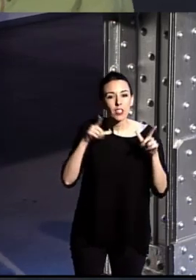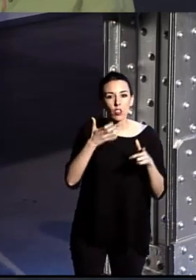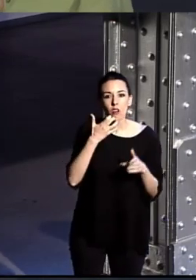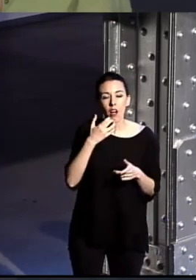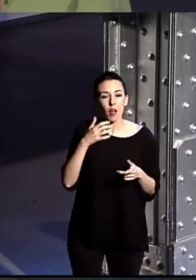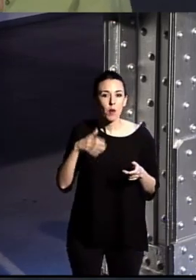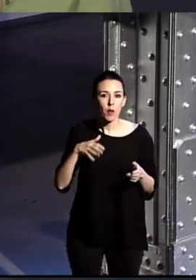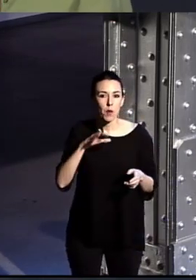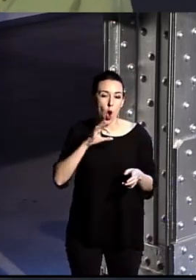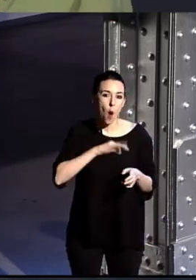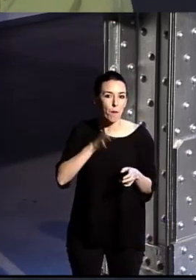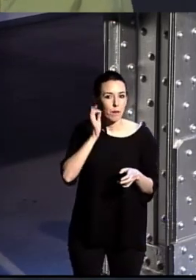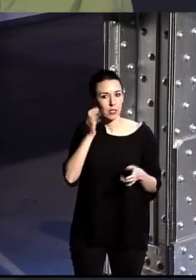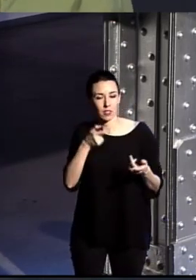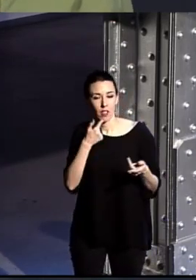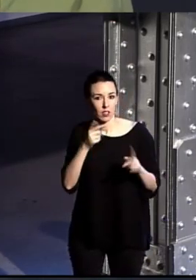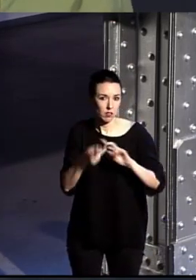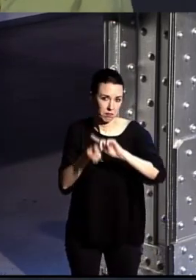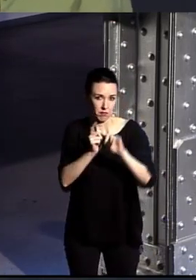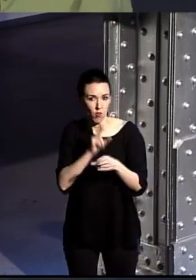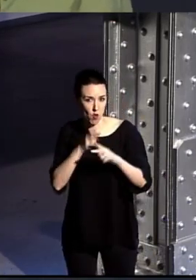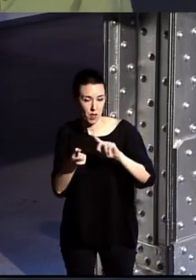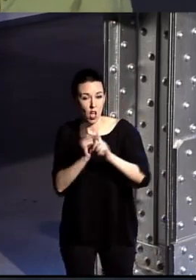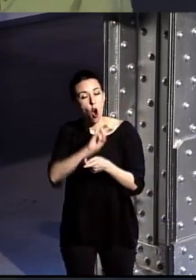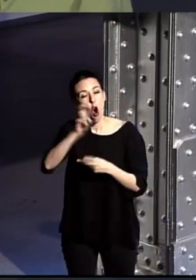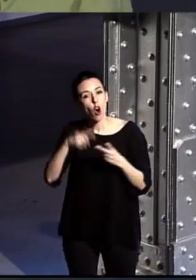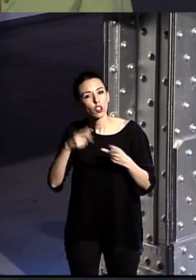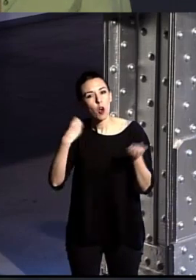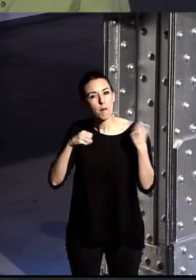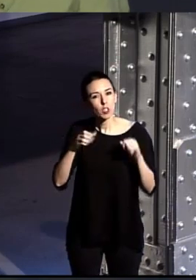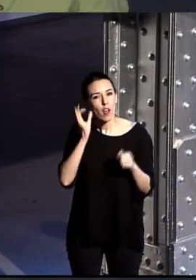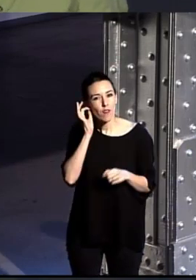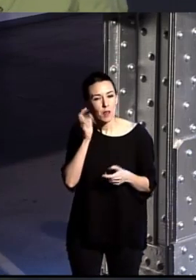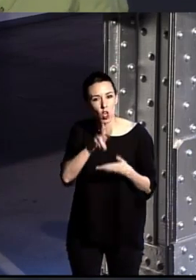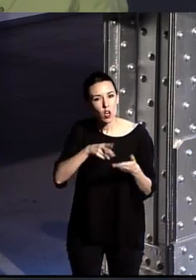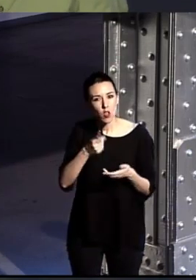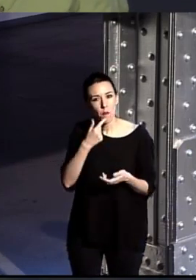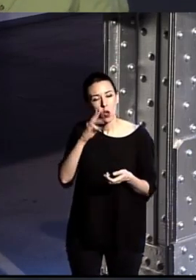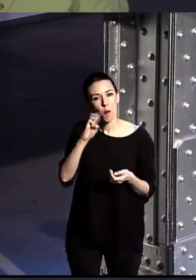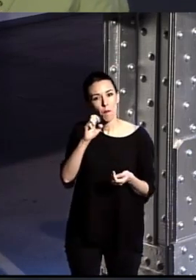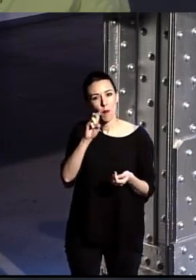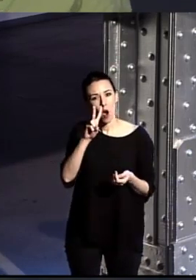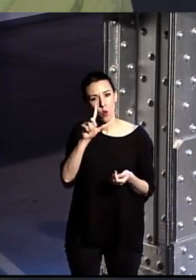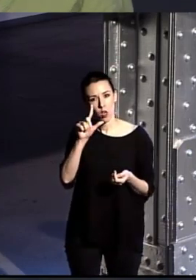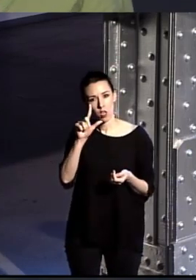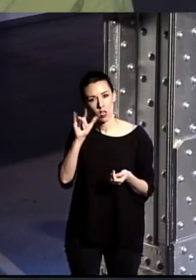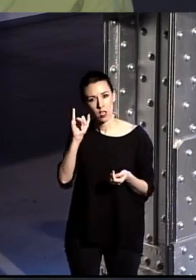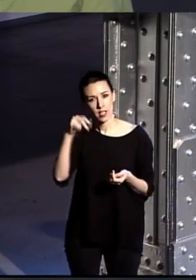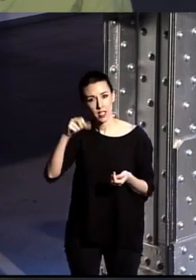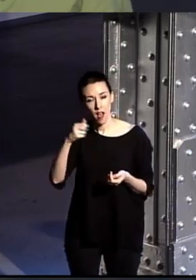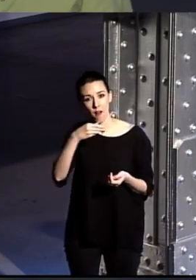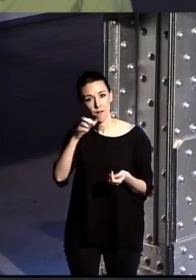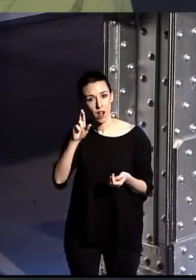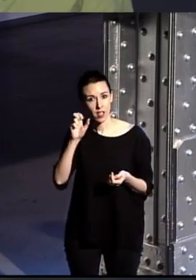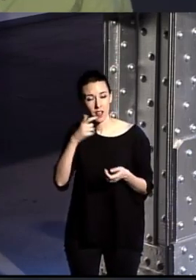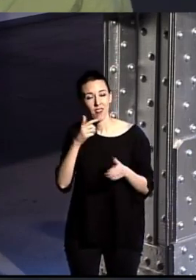Mistress Brannigan que habéis mencionado, y hay otro personaje femenino interesante, muy poco leído, que es Paulina Barnett, ¿no? Del